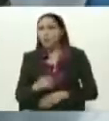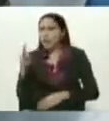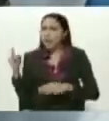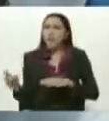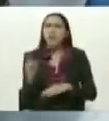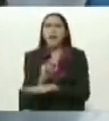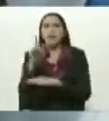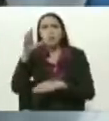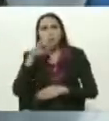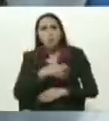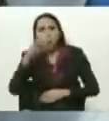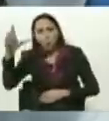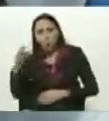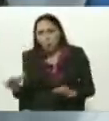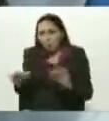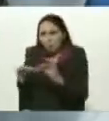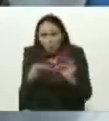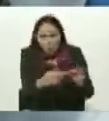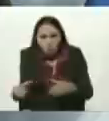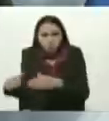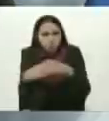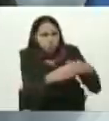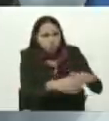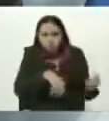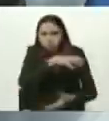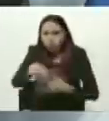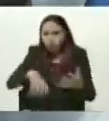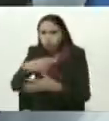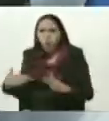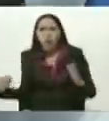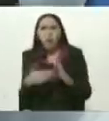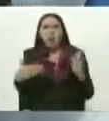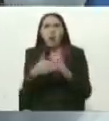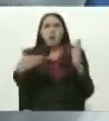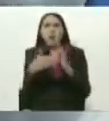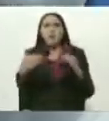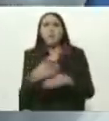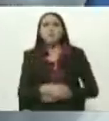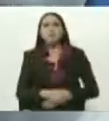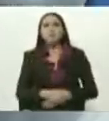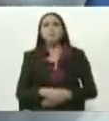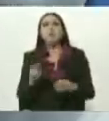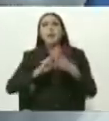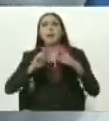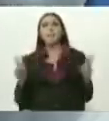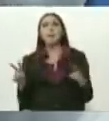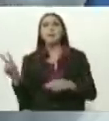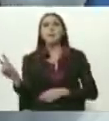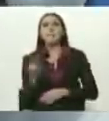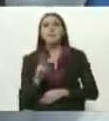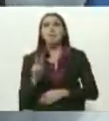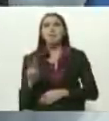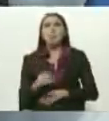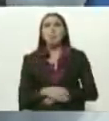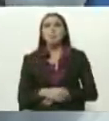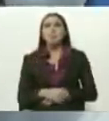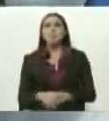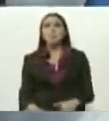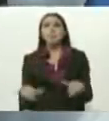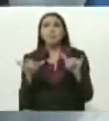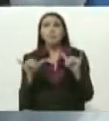asociándose a grupos extranjeros para dañar, repito, la paz republicana.